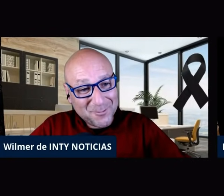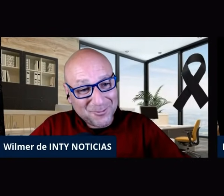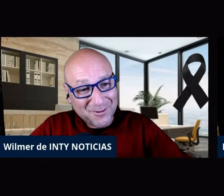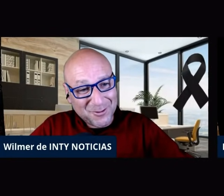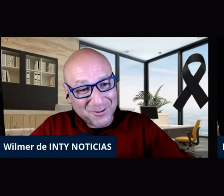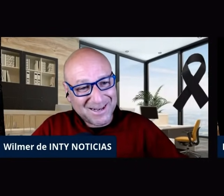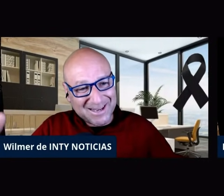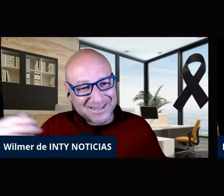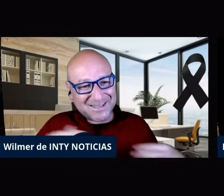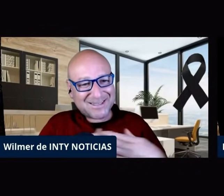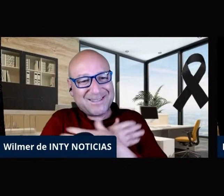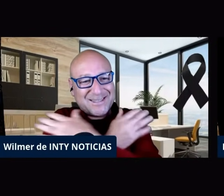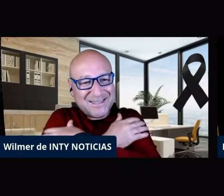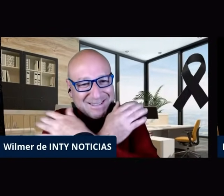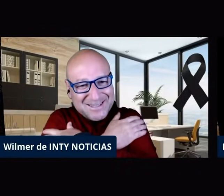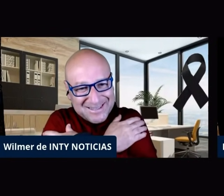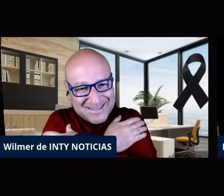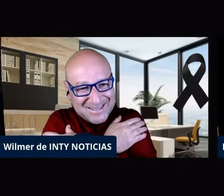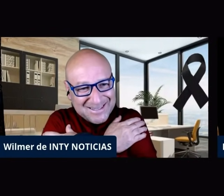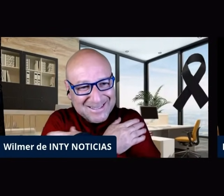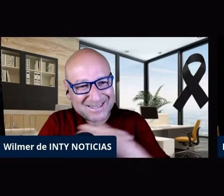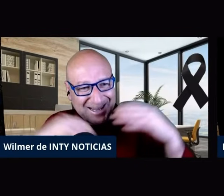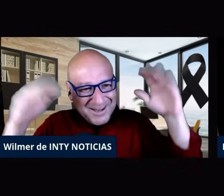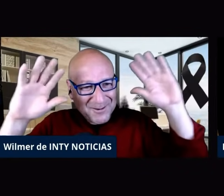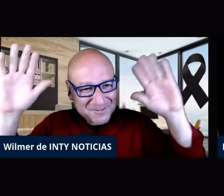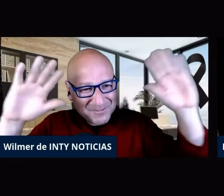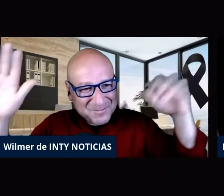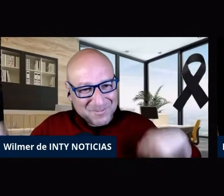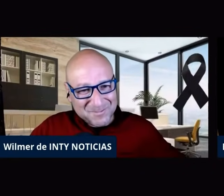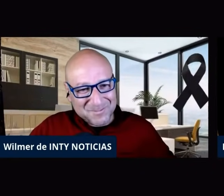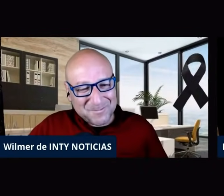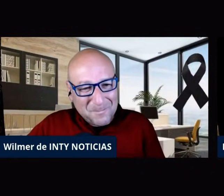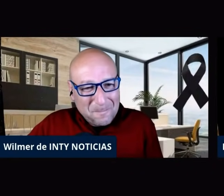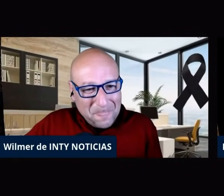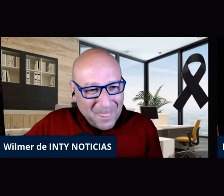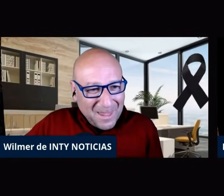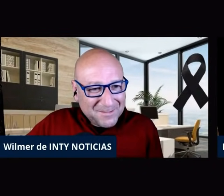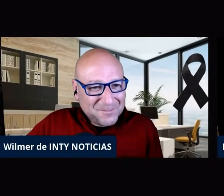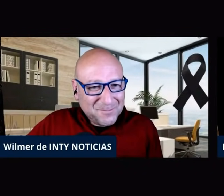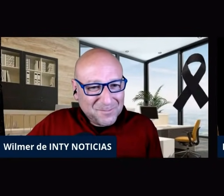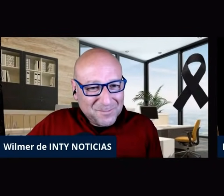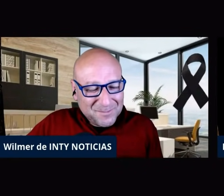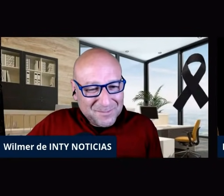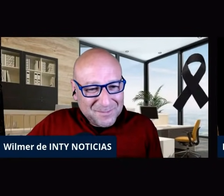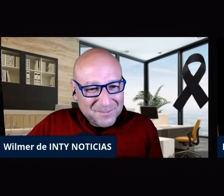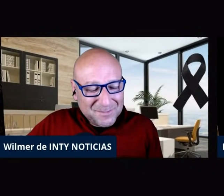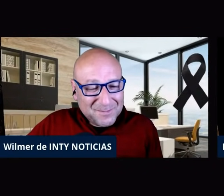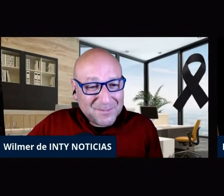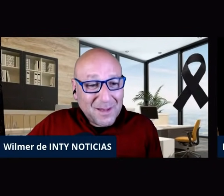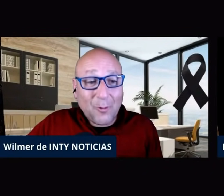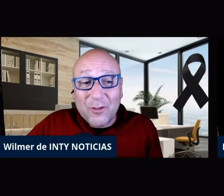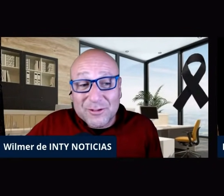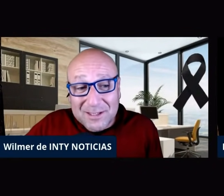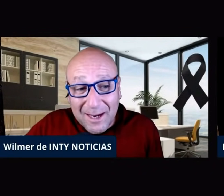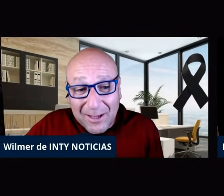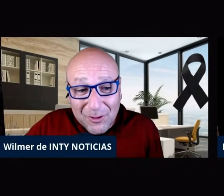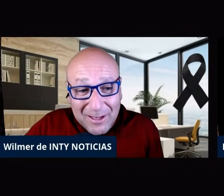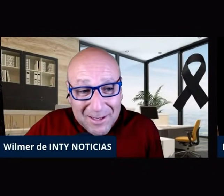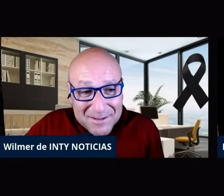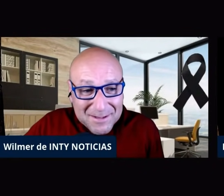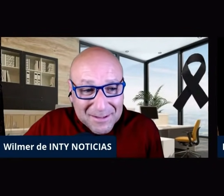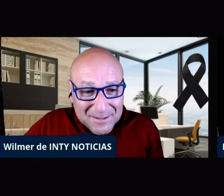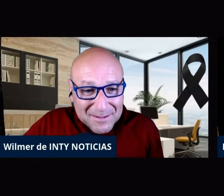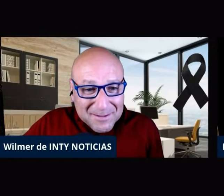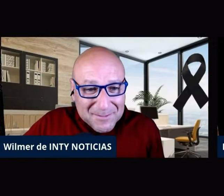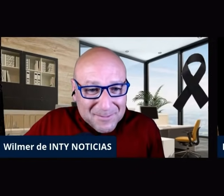por aquí, por favor. Gracias. Sí, mucho gusto. Chao. Fíjate, ya estaremos hablando desde Zacatecas. ¿Cuándo estás llegando,